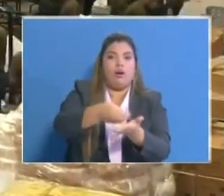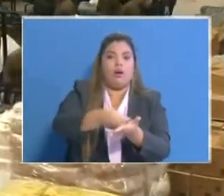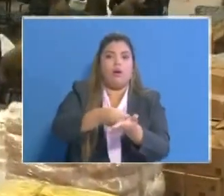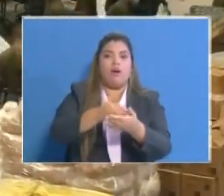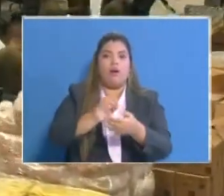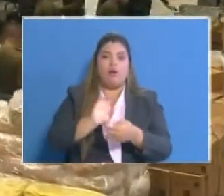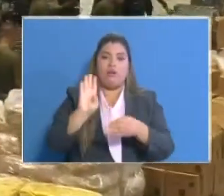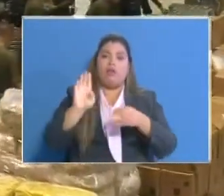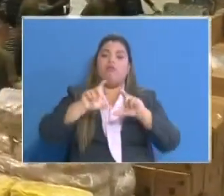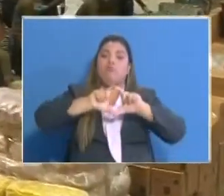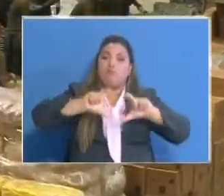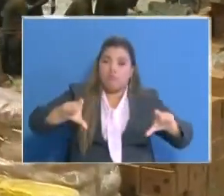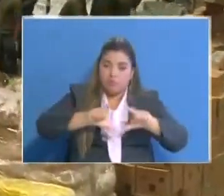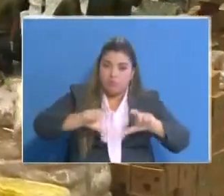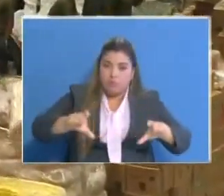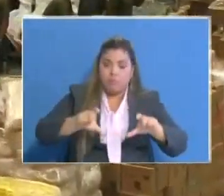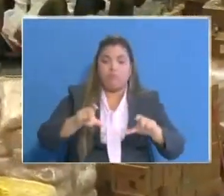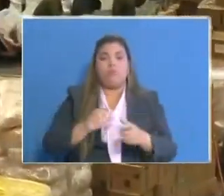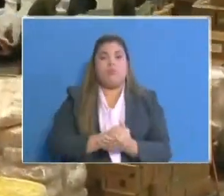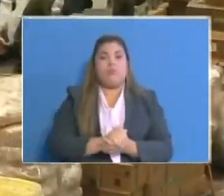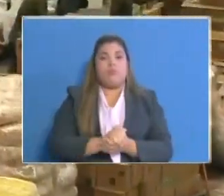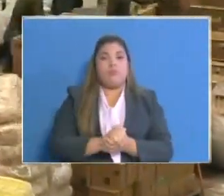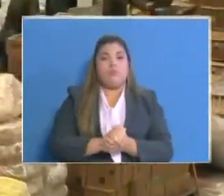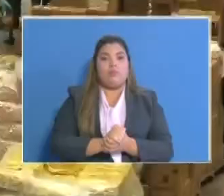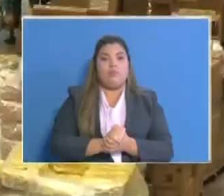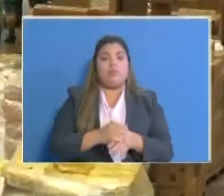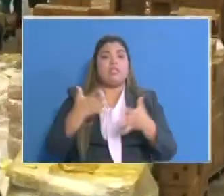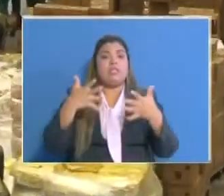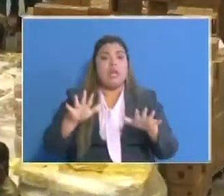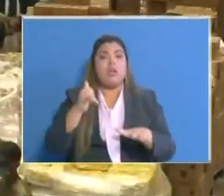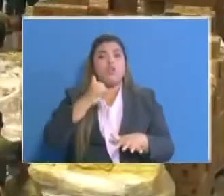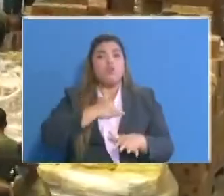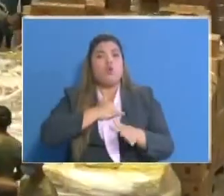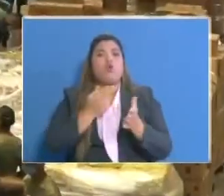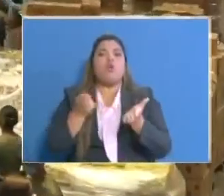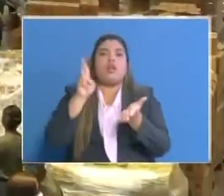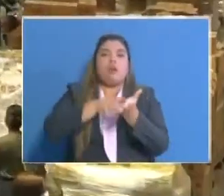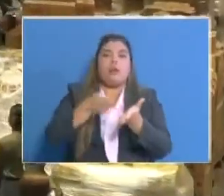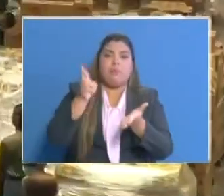Lo otro que quiero anunciarles, que ya lo repetí la semana pasada,